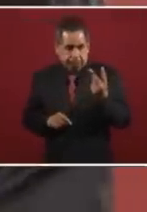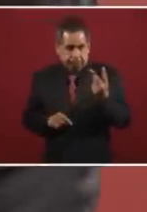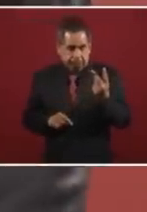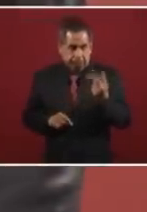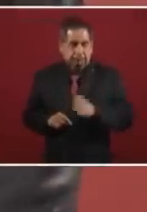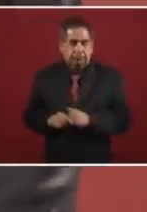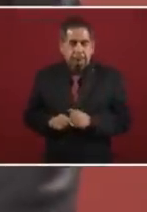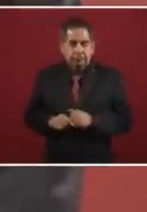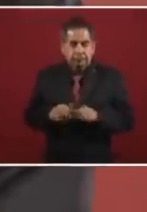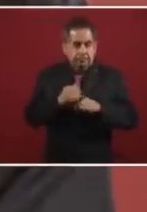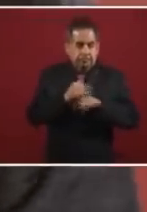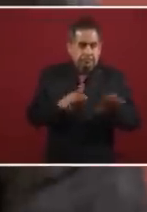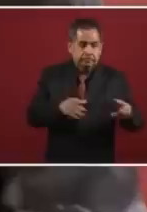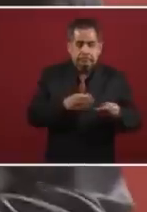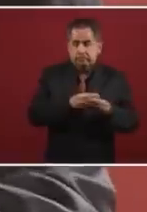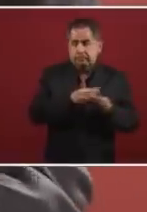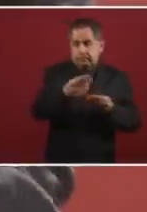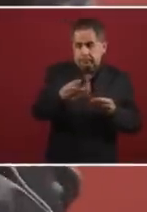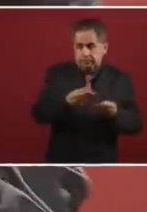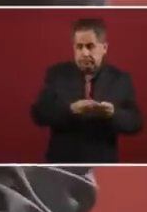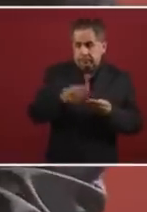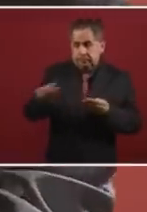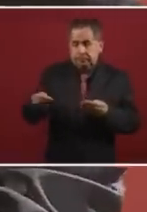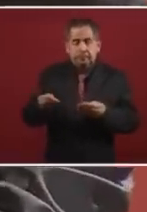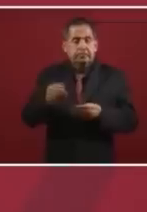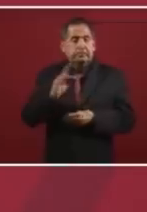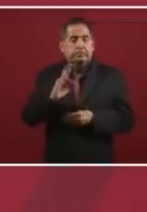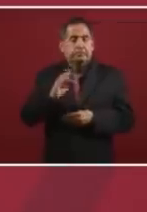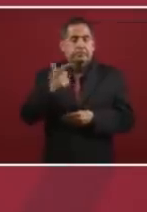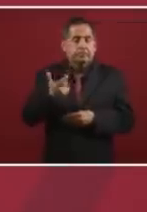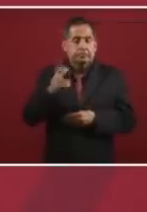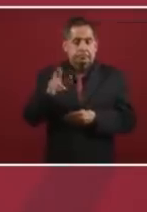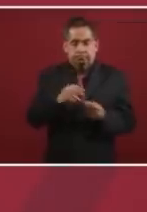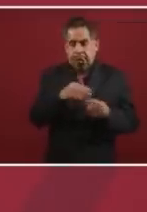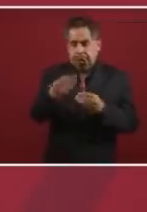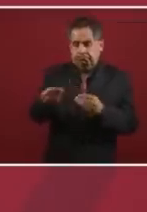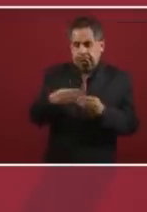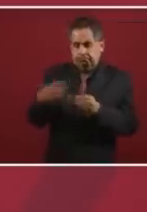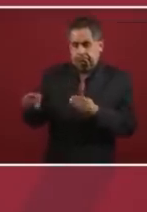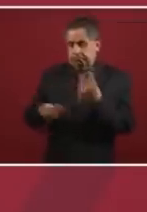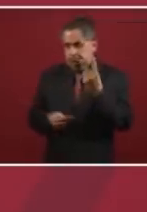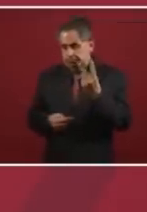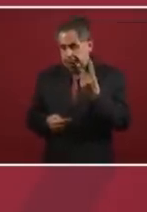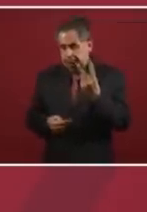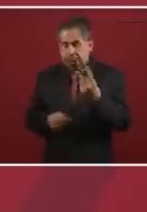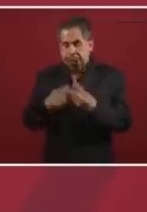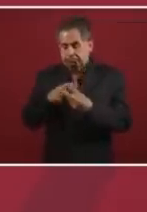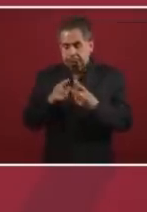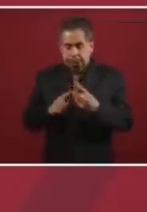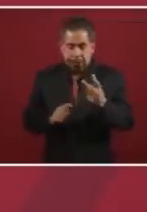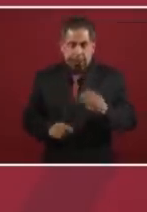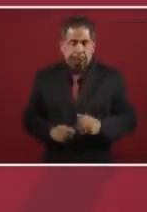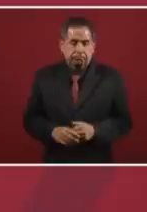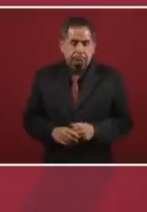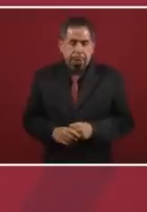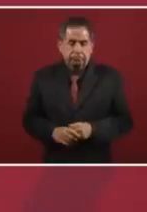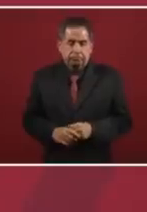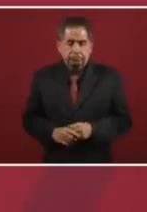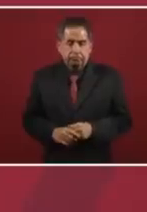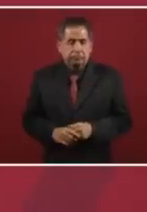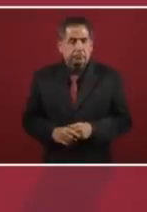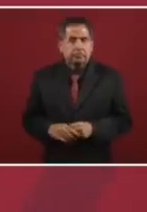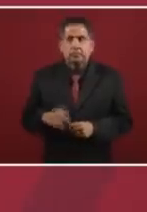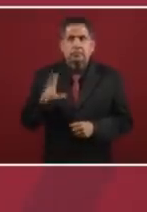los informes que se enviaron a la fiscalía general de la no es